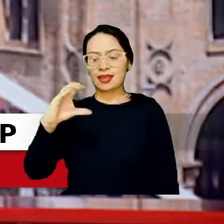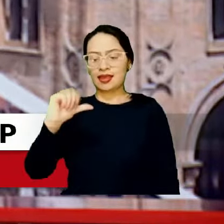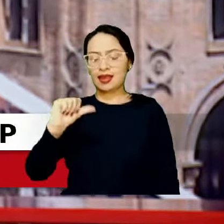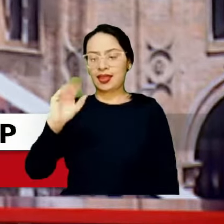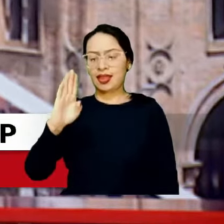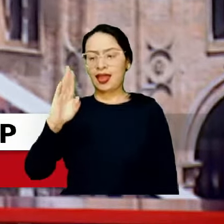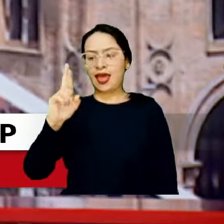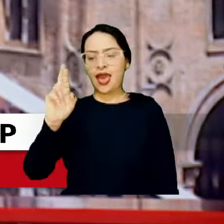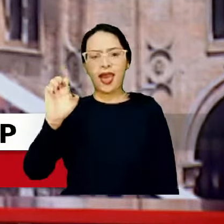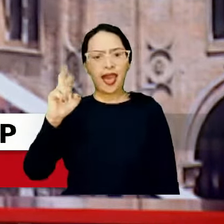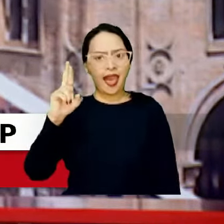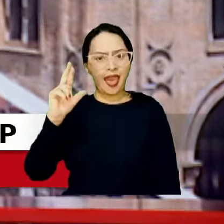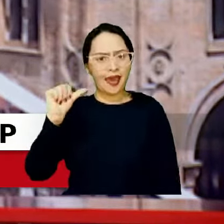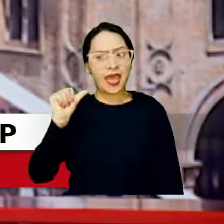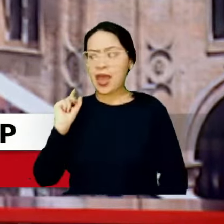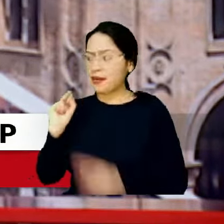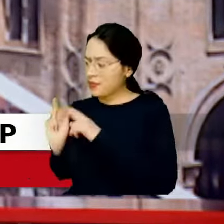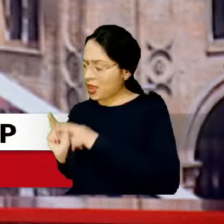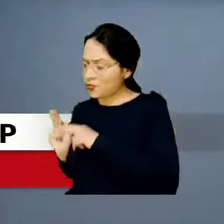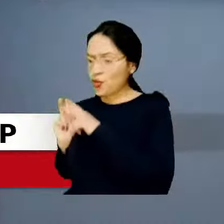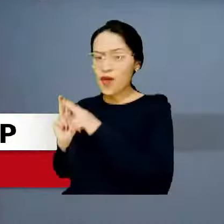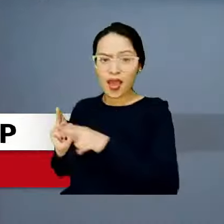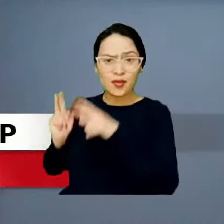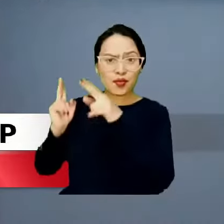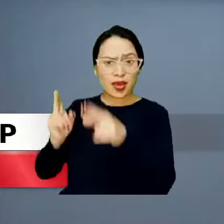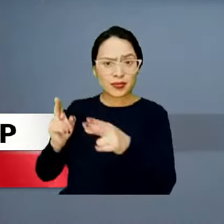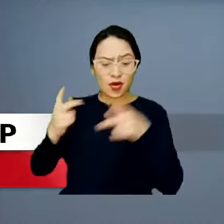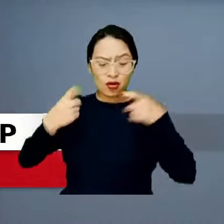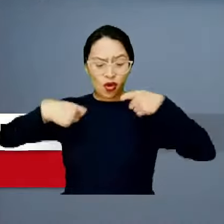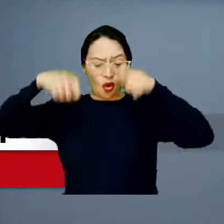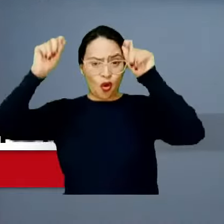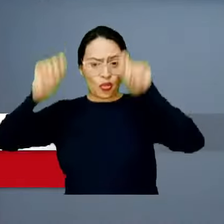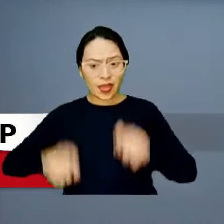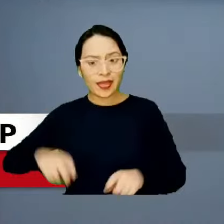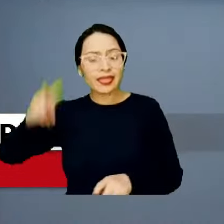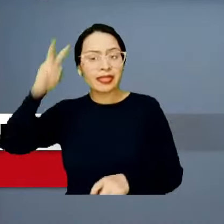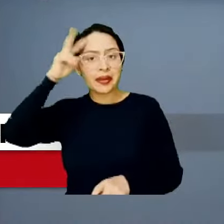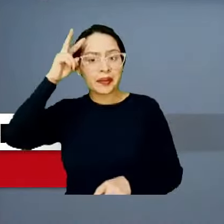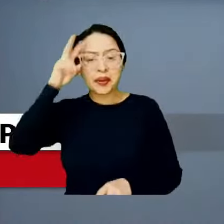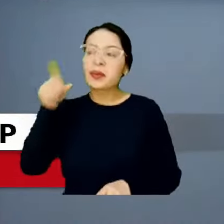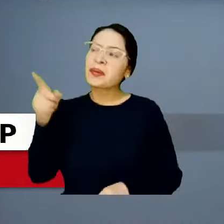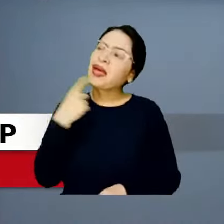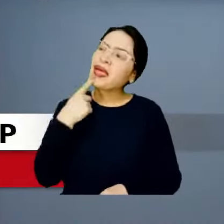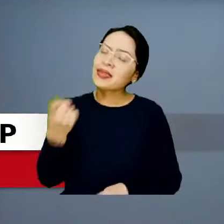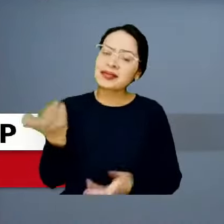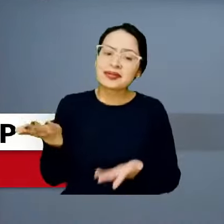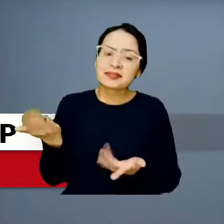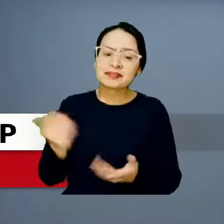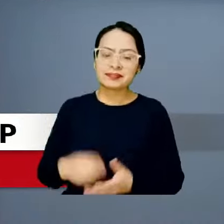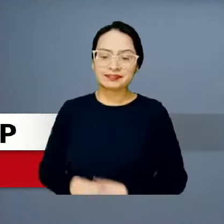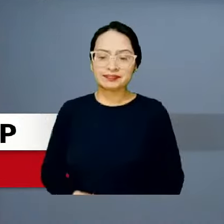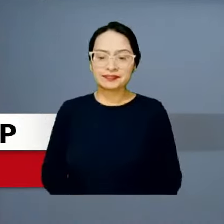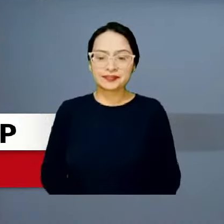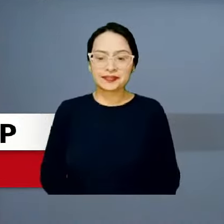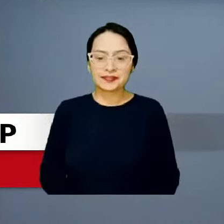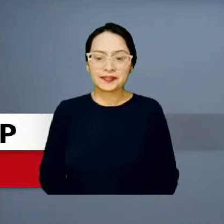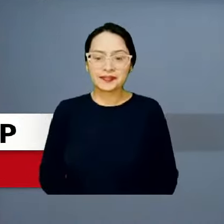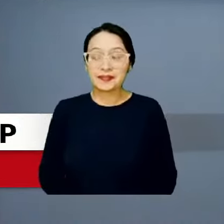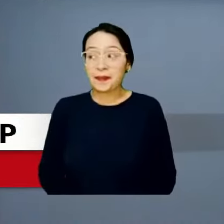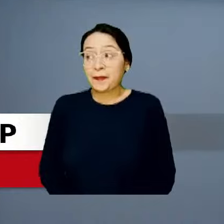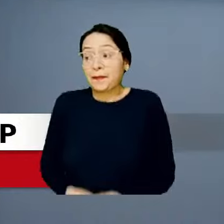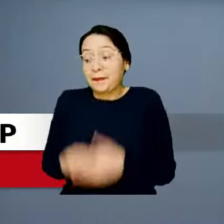sentido, ¿qué es lo que podría decirnos usted? Porque obviamente se menciona su nombre. ¿Qué va a hacer al respecto? ¿Qué le puedo decir? Me quedó linda una frase de mañana